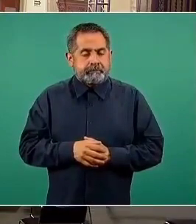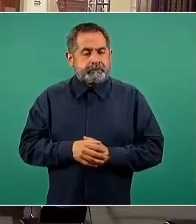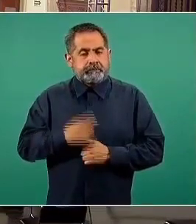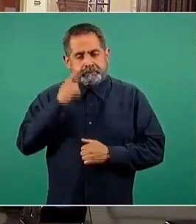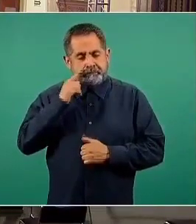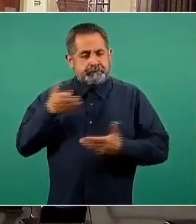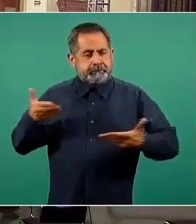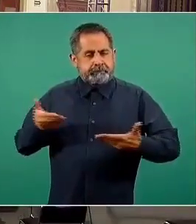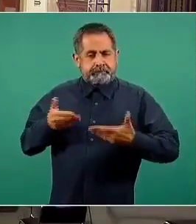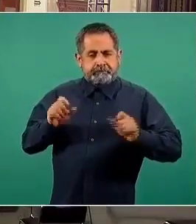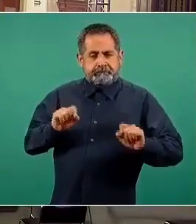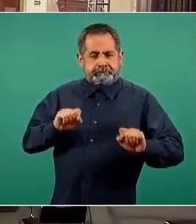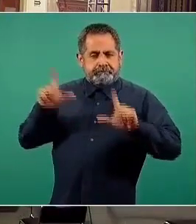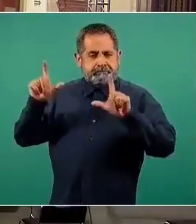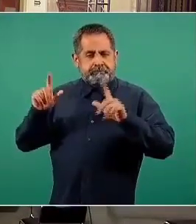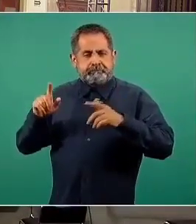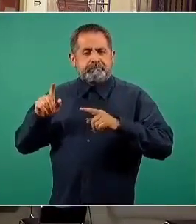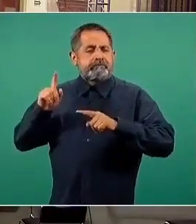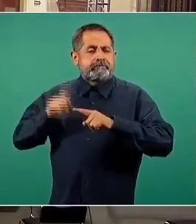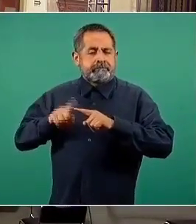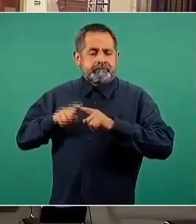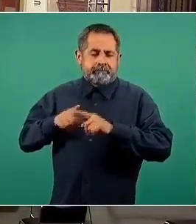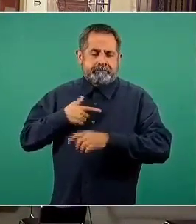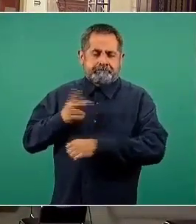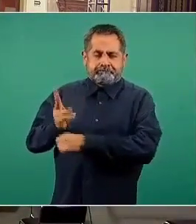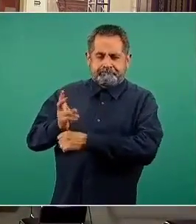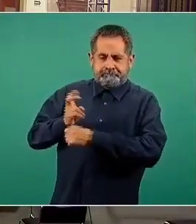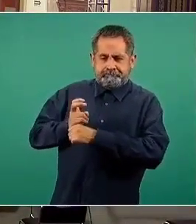nuestros invitados de esta